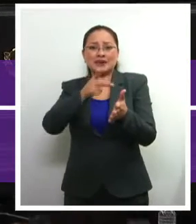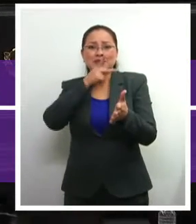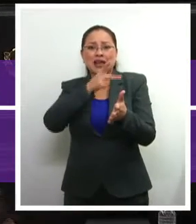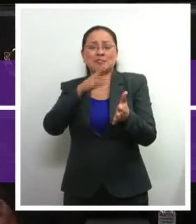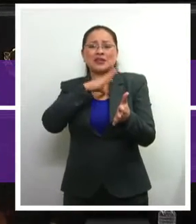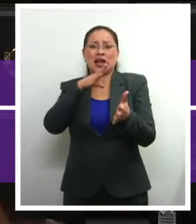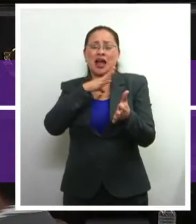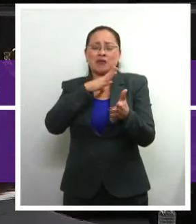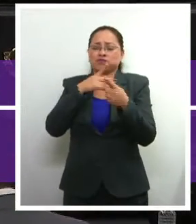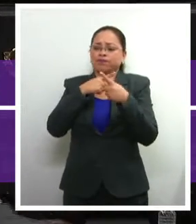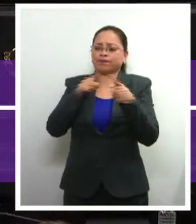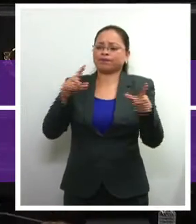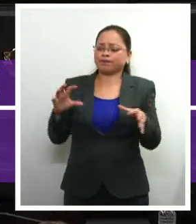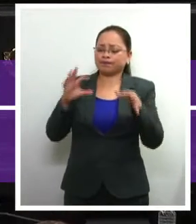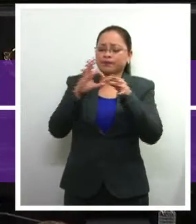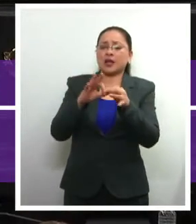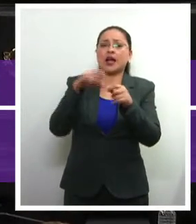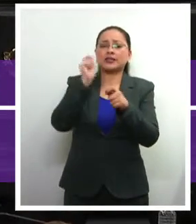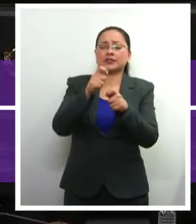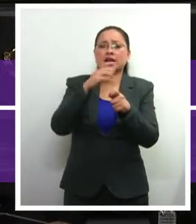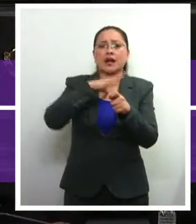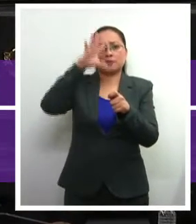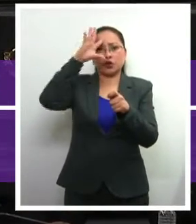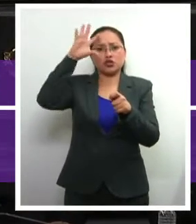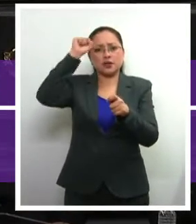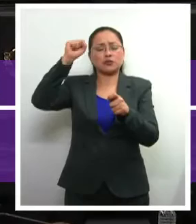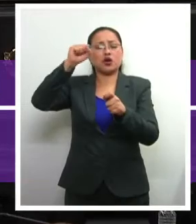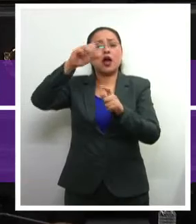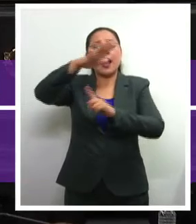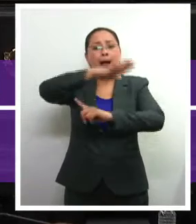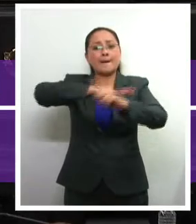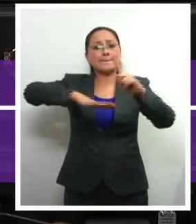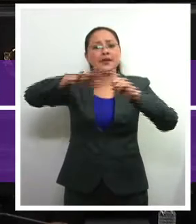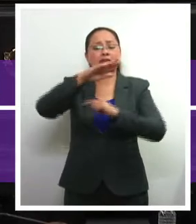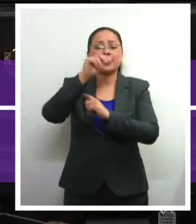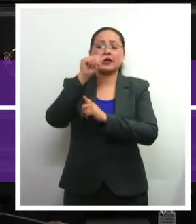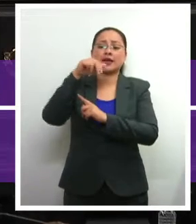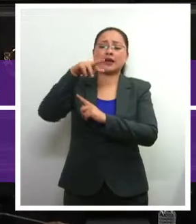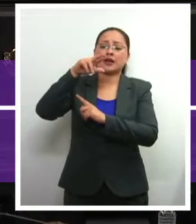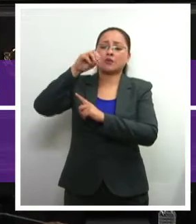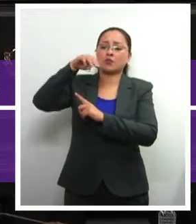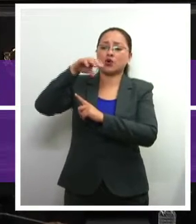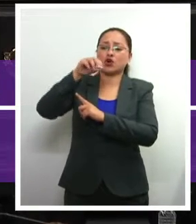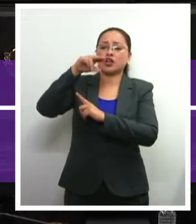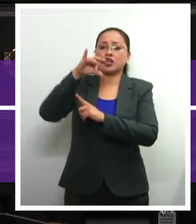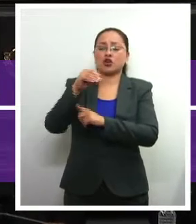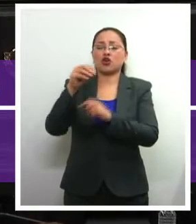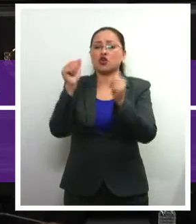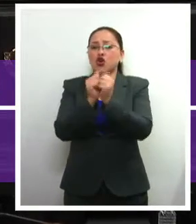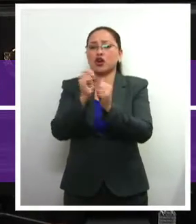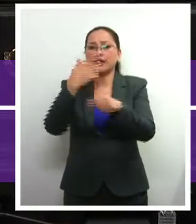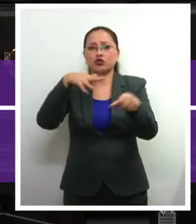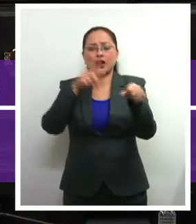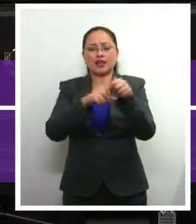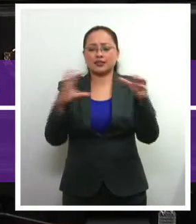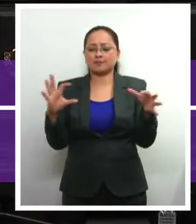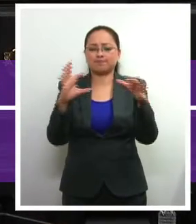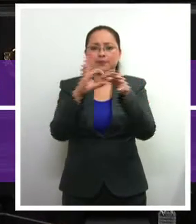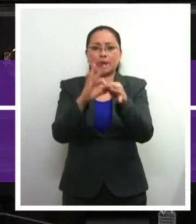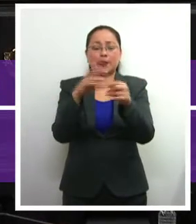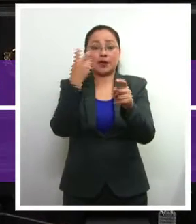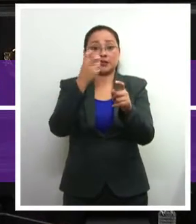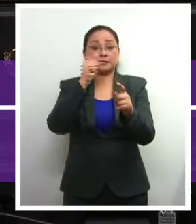ya que incorpora el concepto de ambiente armónico con la naturaleza, lo que responde a una